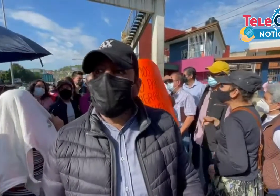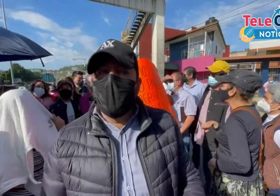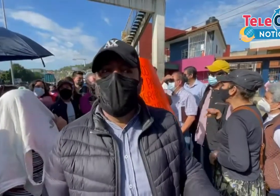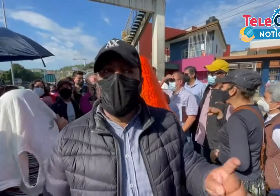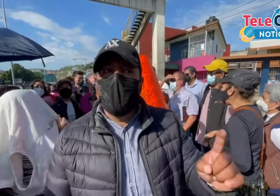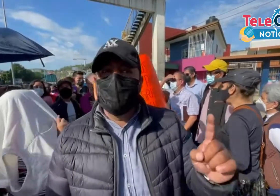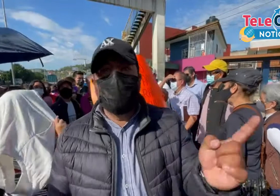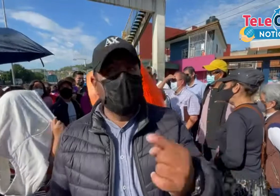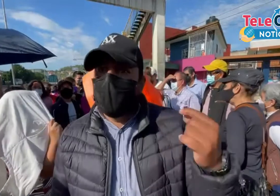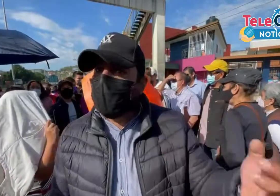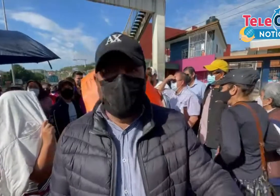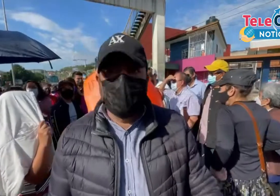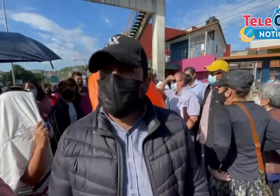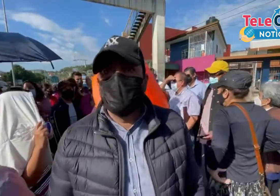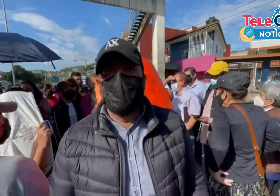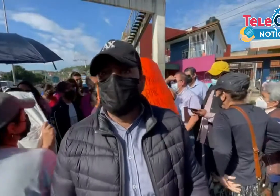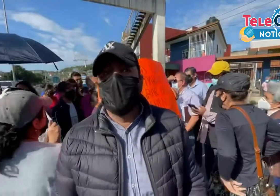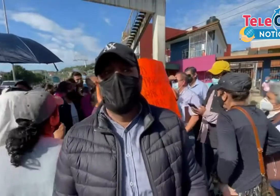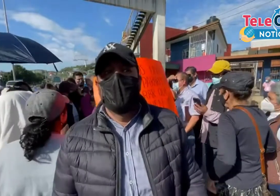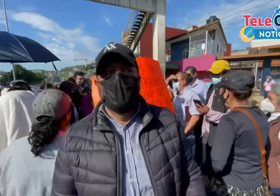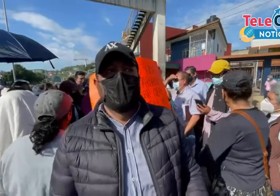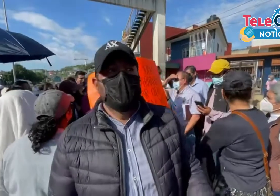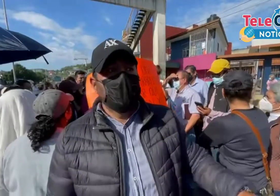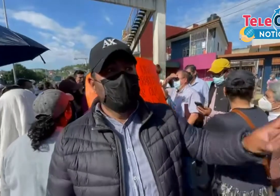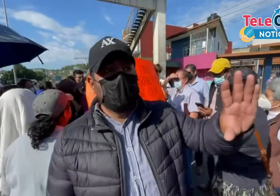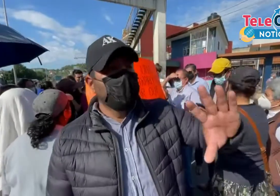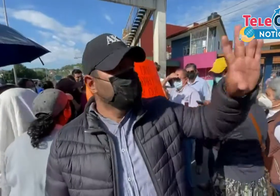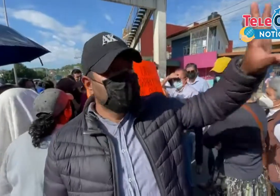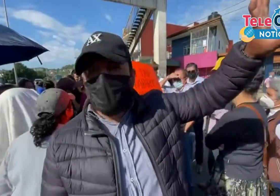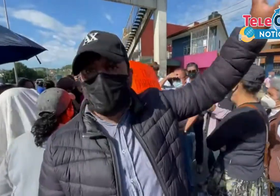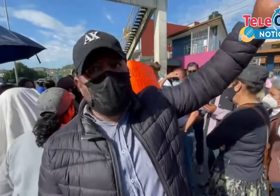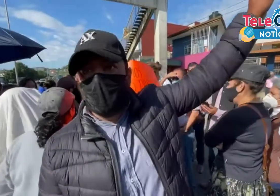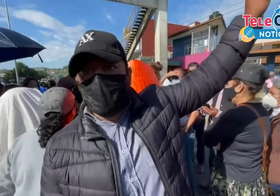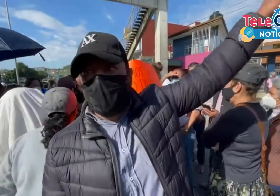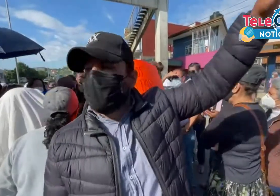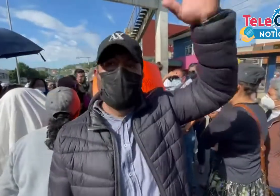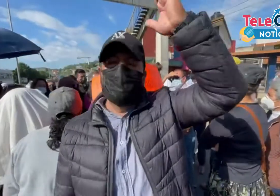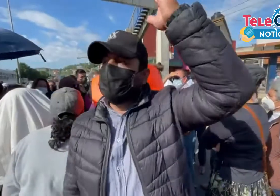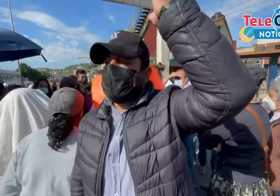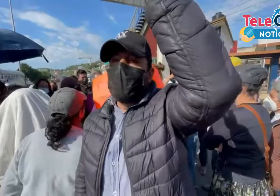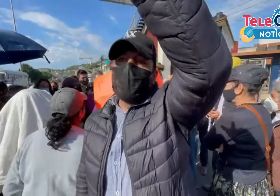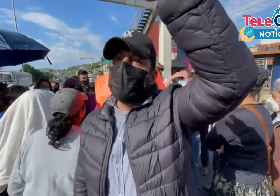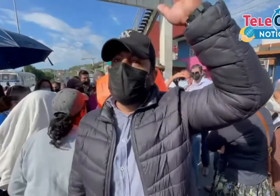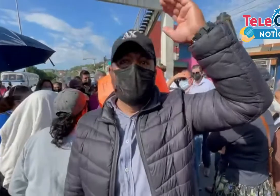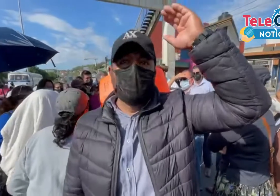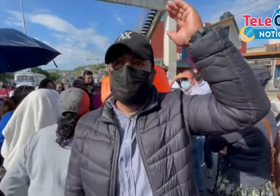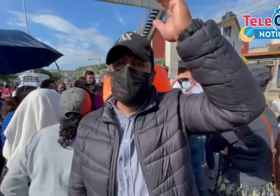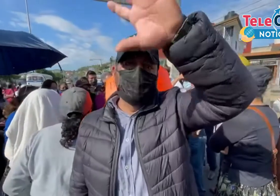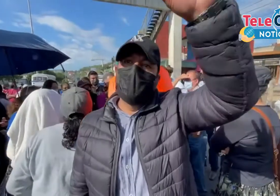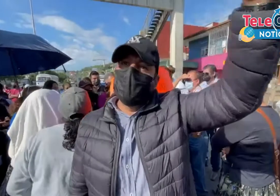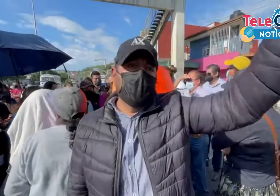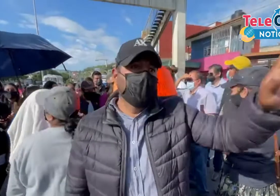decir, pero Jalapa está fundado por colonias así. O sea, hablemos de otras colonias, Veracruz, un campo de tiro,